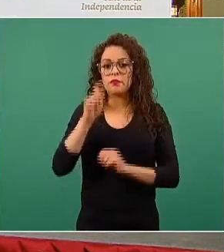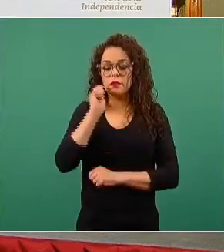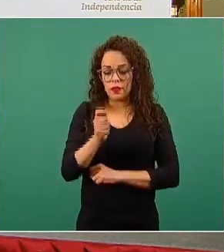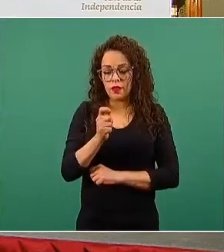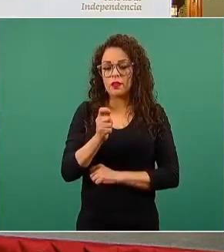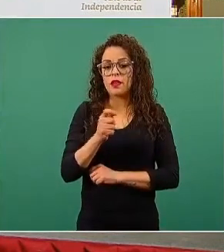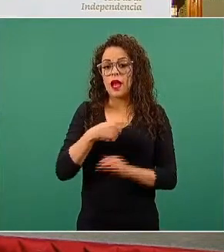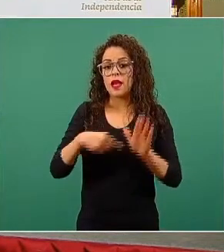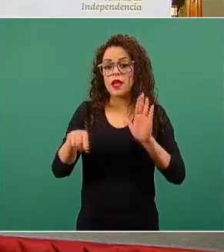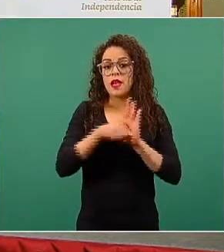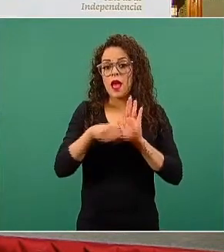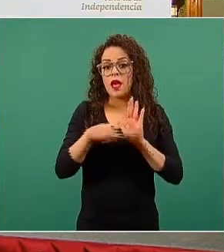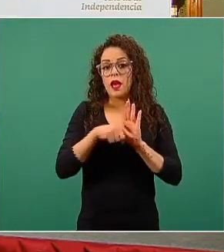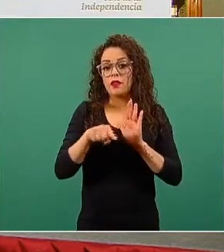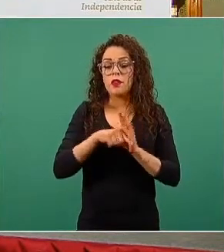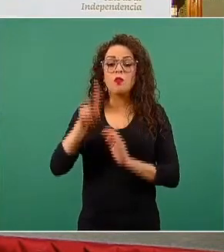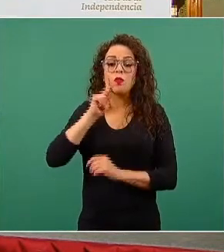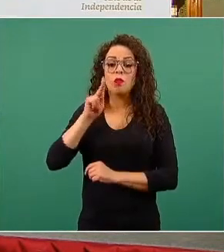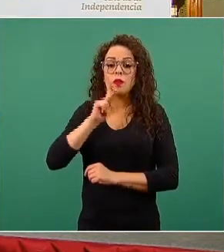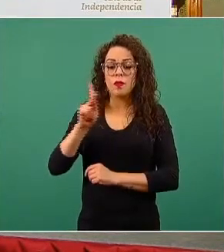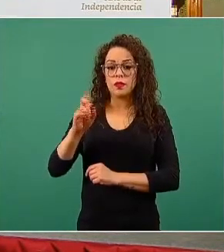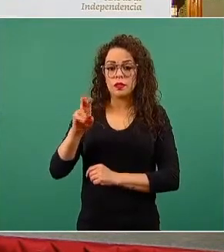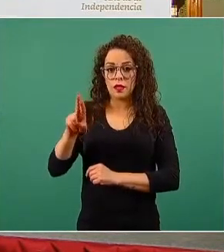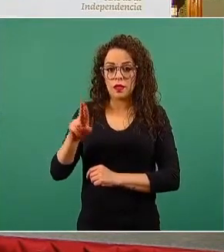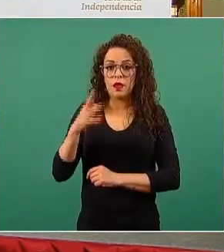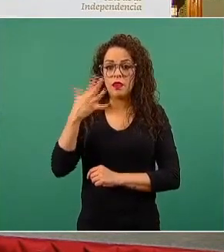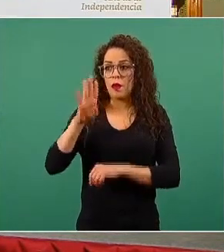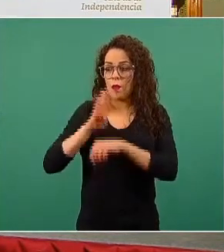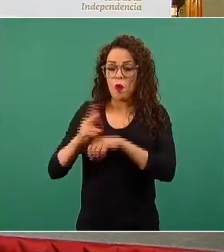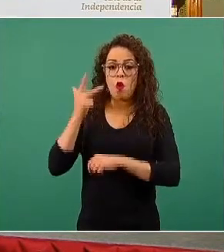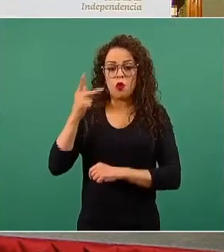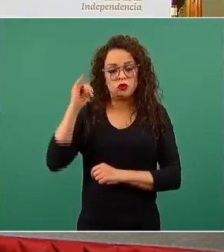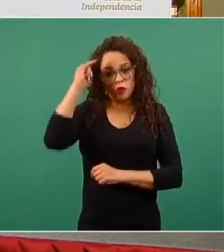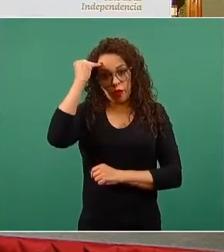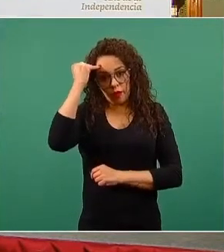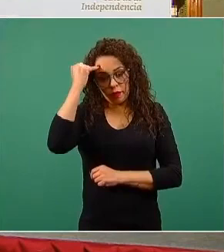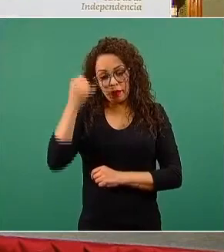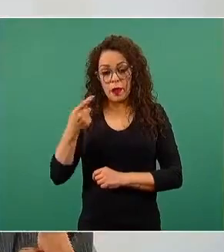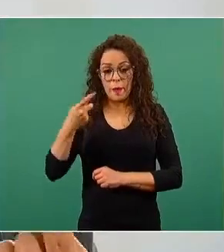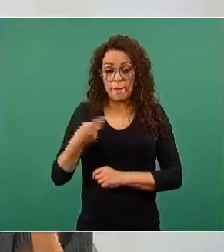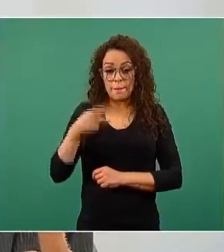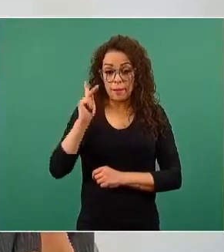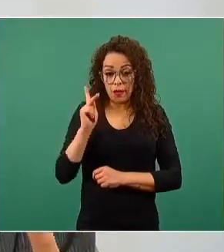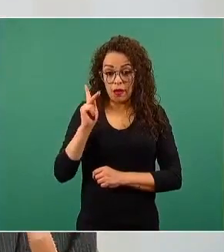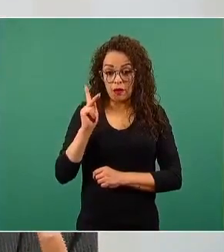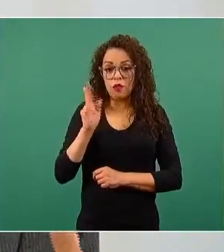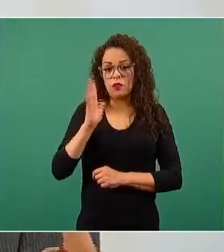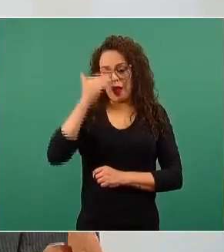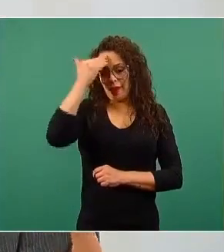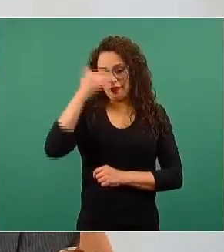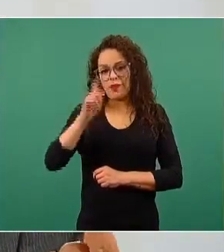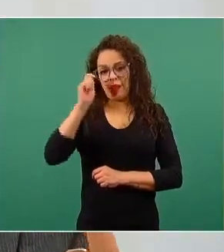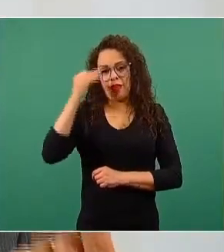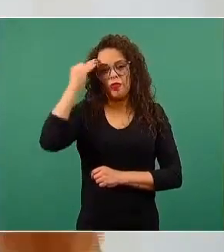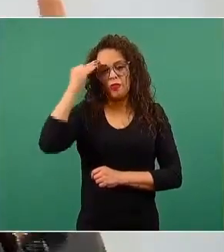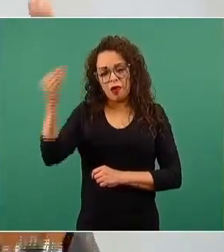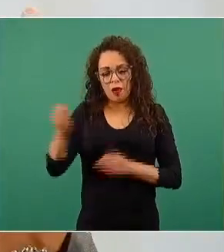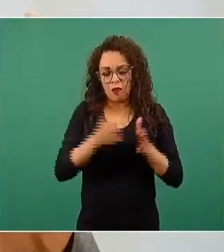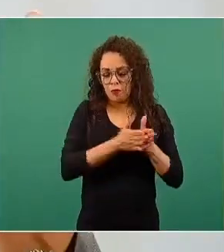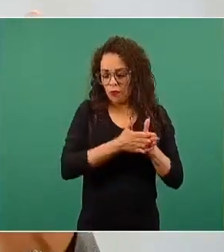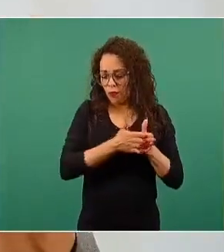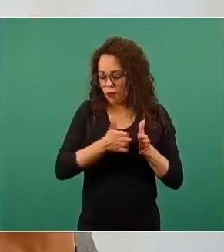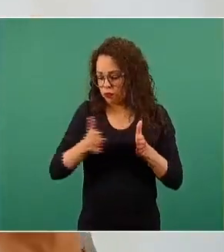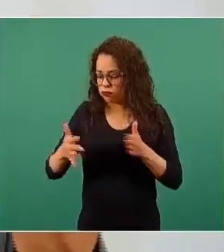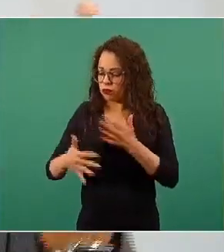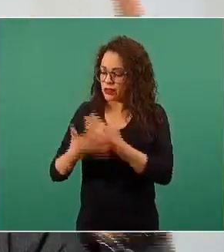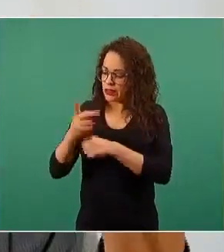origen, 2 de Brasil, 8 de la India, con PCRs negativas. Sin embargo, como sabemos, por el periodo de incubación, una de